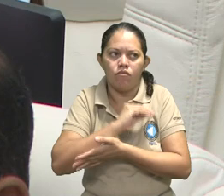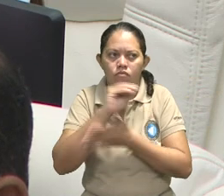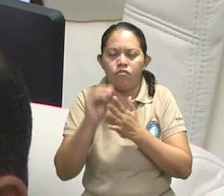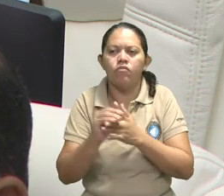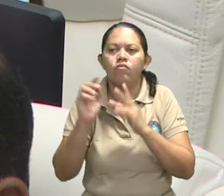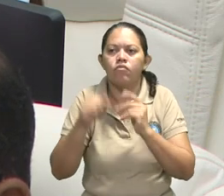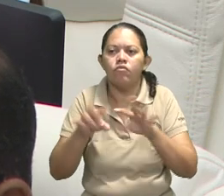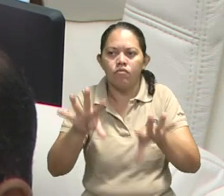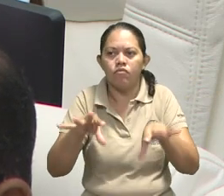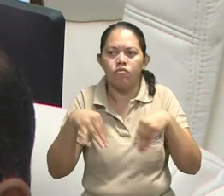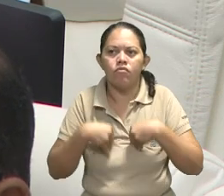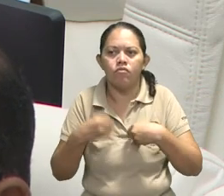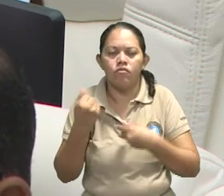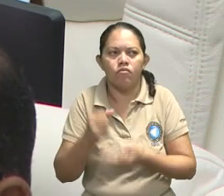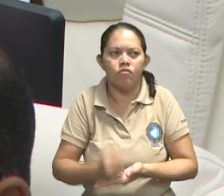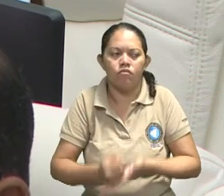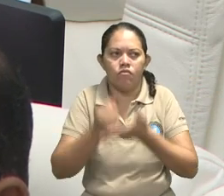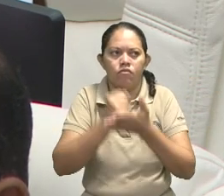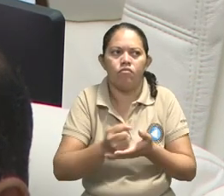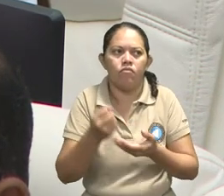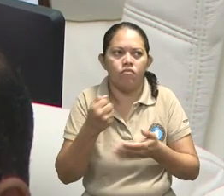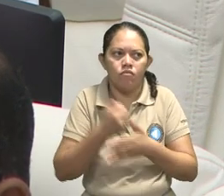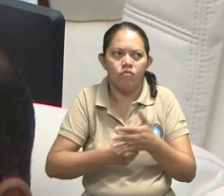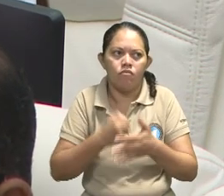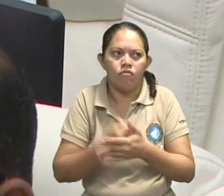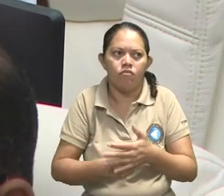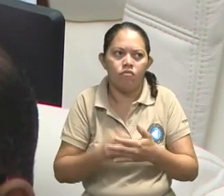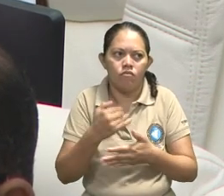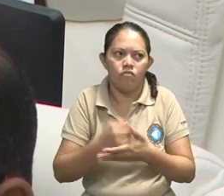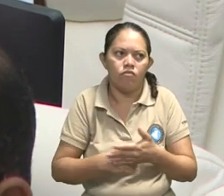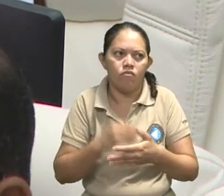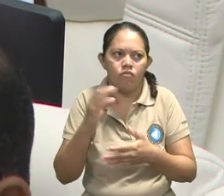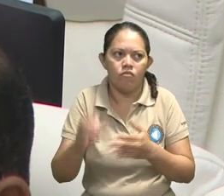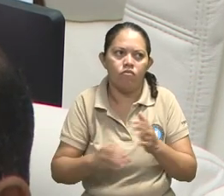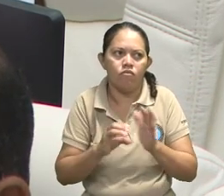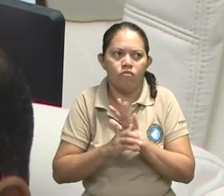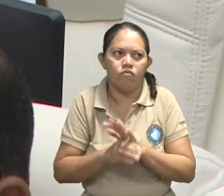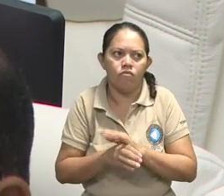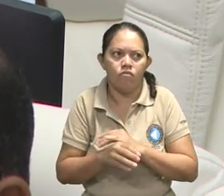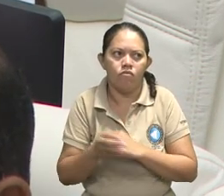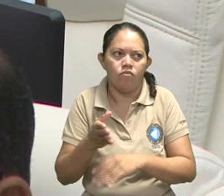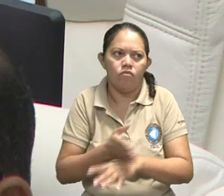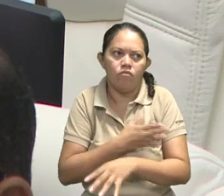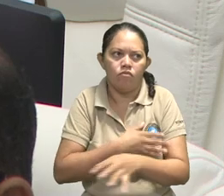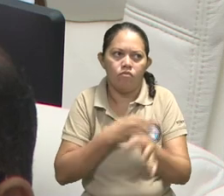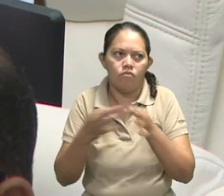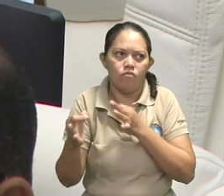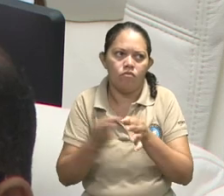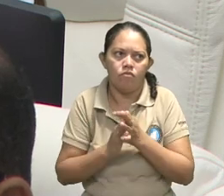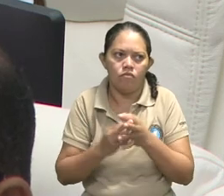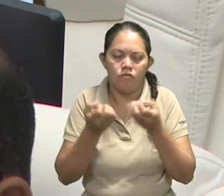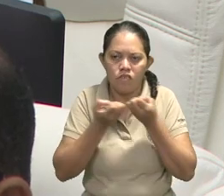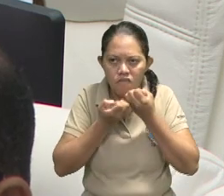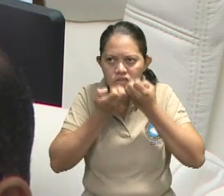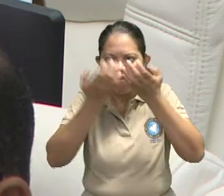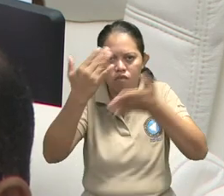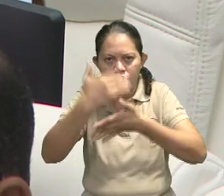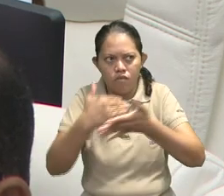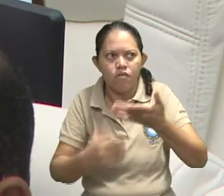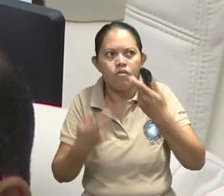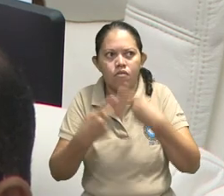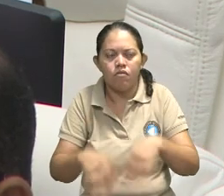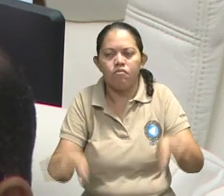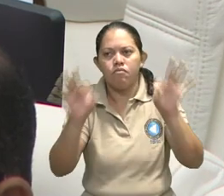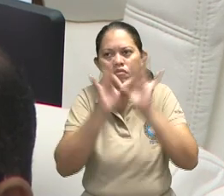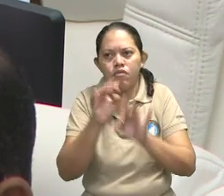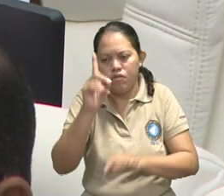que aprobaremos coayudará en ese esfuerzo. Dictamen de la Comisión. Por lo anteriormente referido, el informe de consulta, creemos